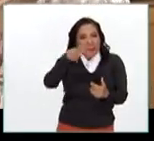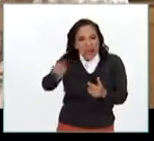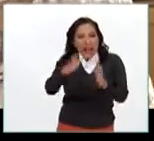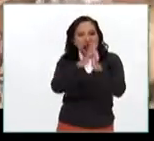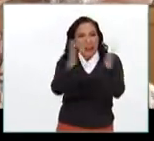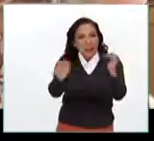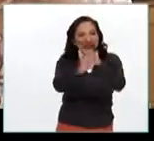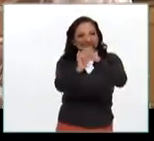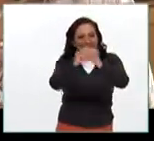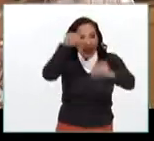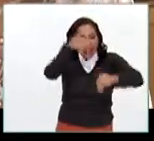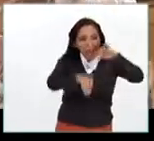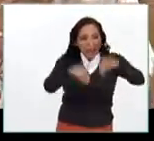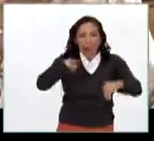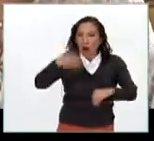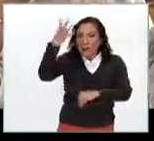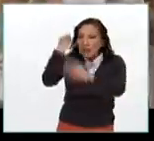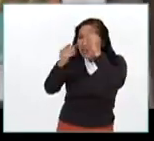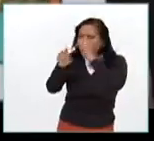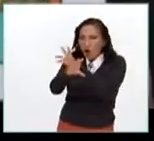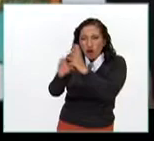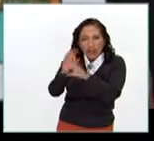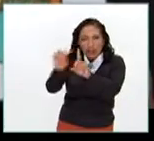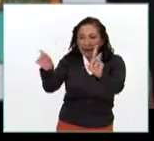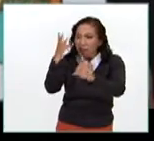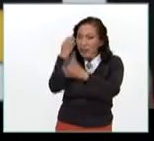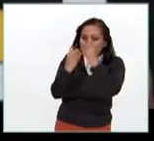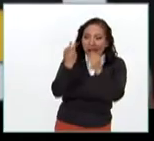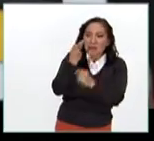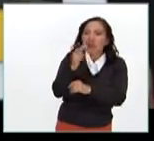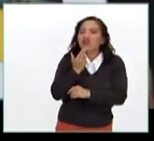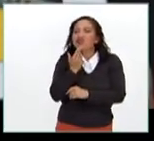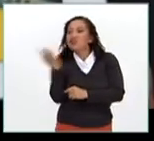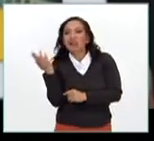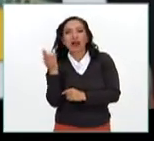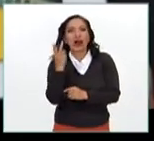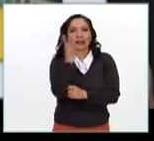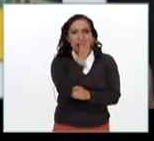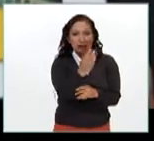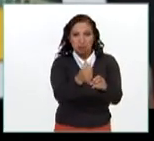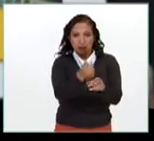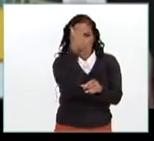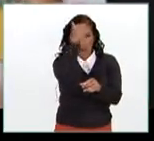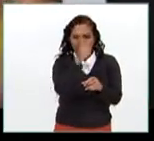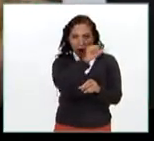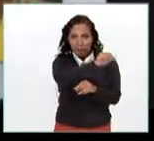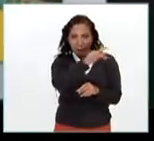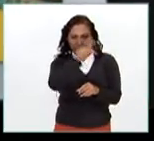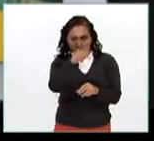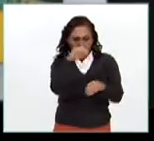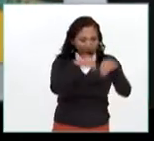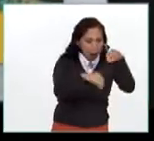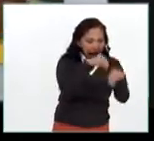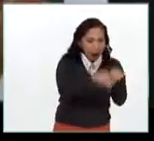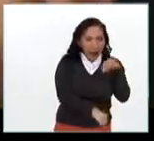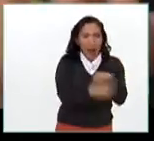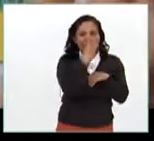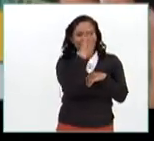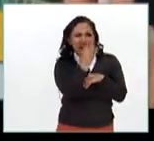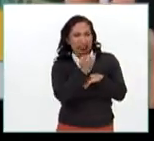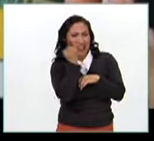libros digitales, y me empapé de todo y me arriesgué a hacer 3 primeras aplicaciones en